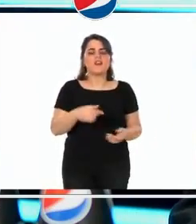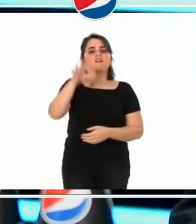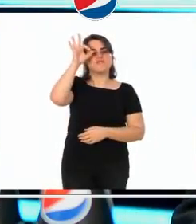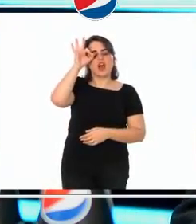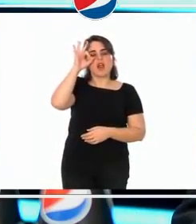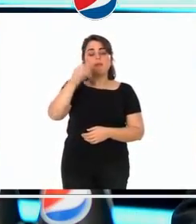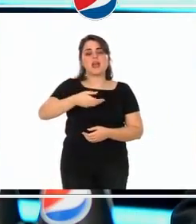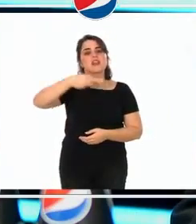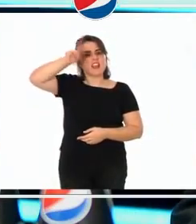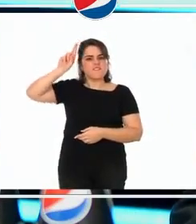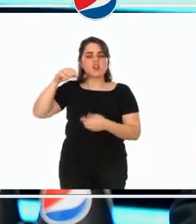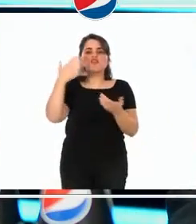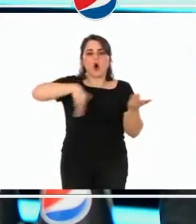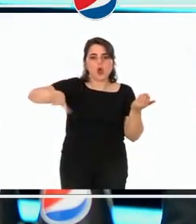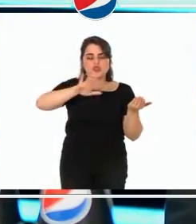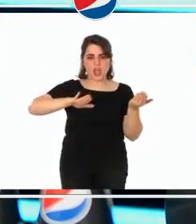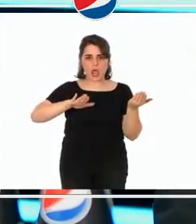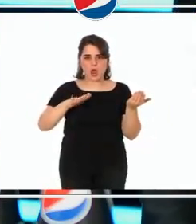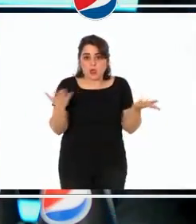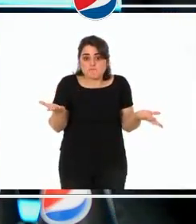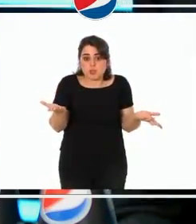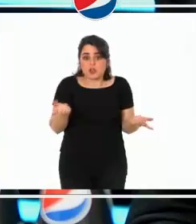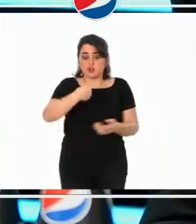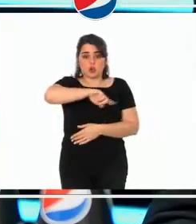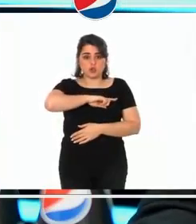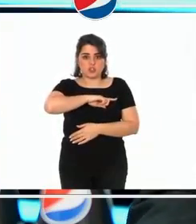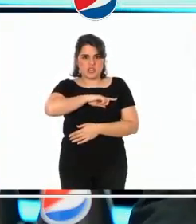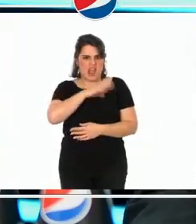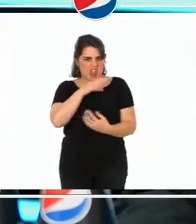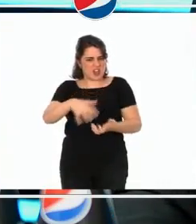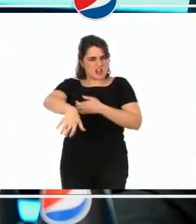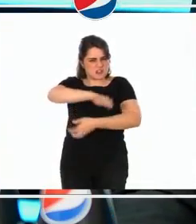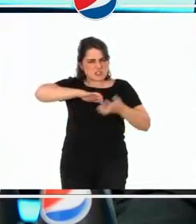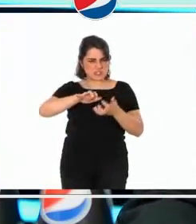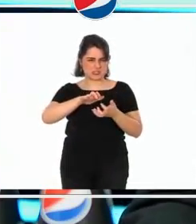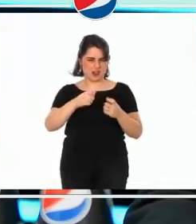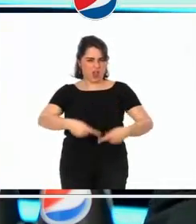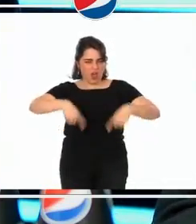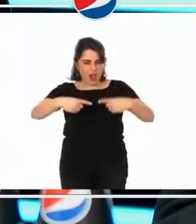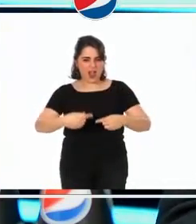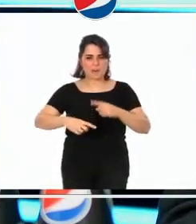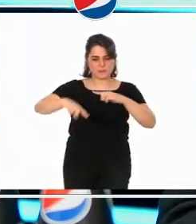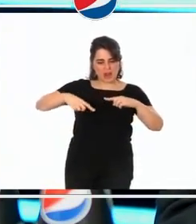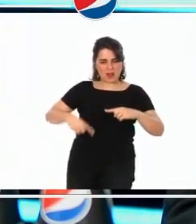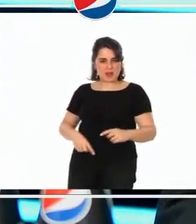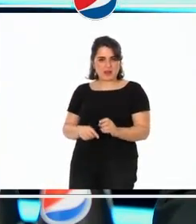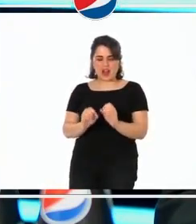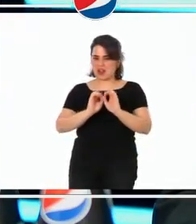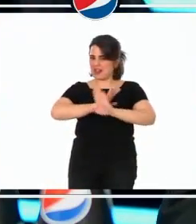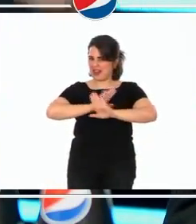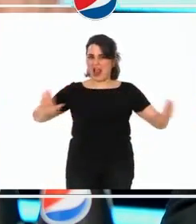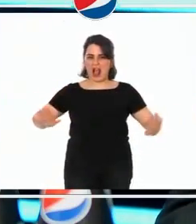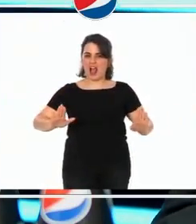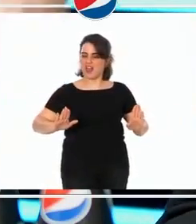nos llevamos mal con ellos. O sea, directamente, nos llevamos mal. No hemos mandado ni un mensaje. No, no, no, ni un mensaje, ni les voy a felicitar el